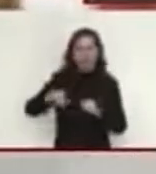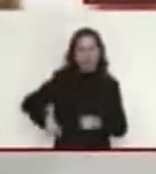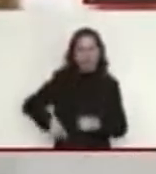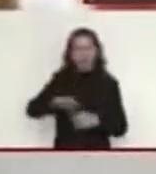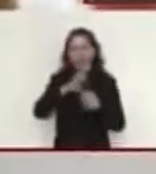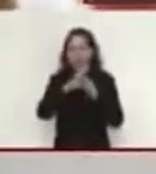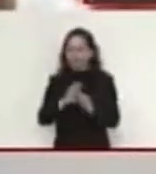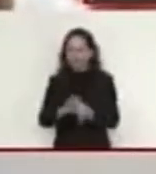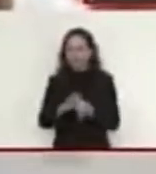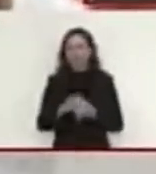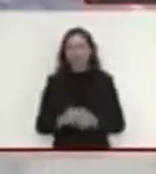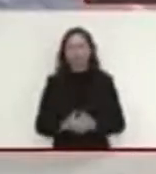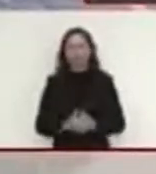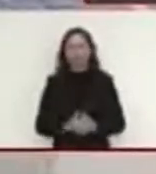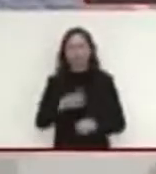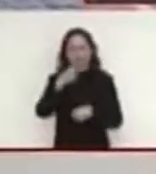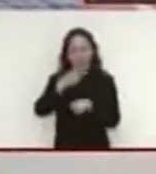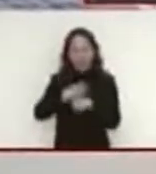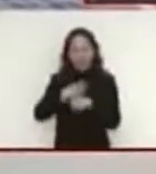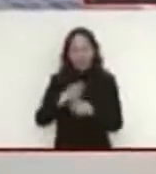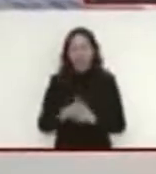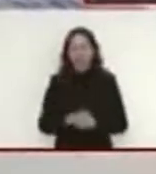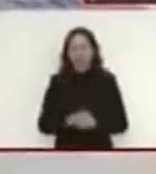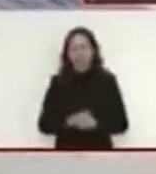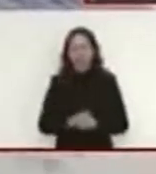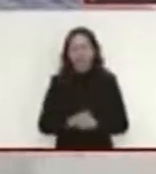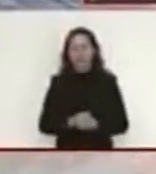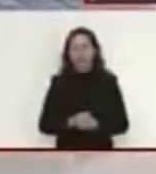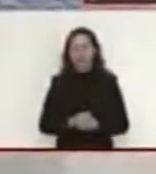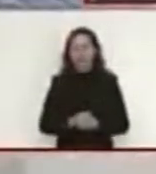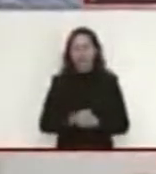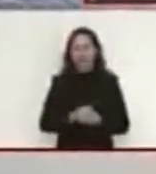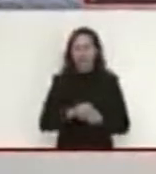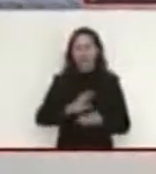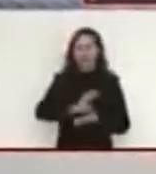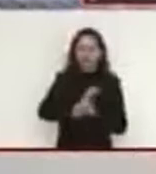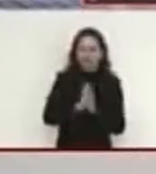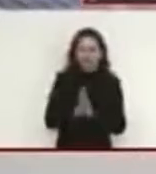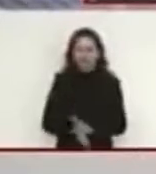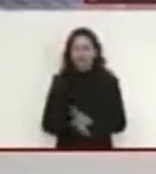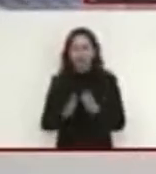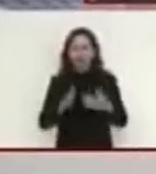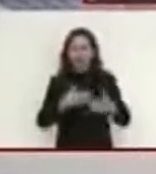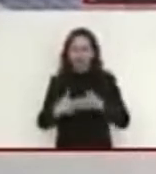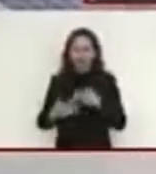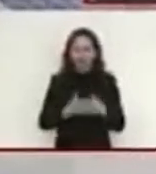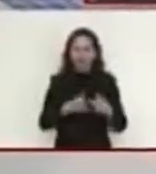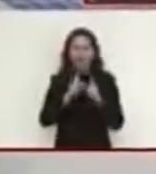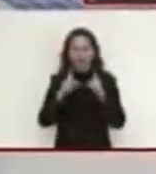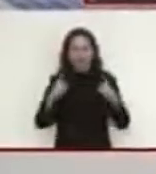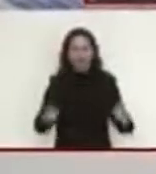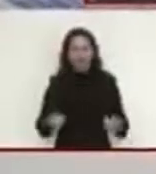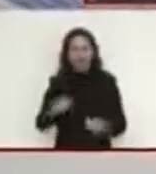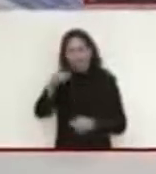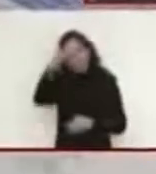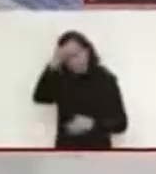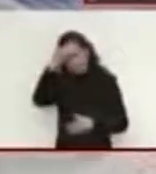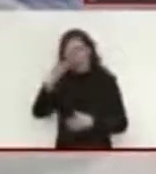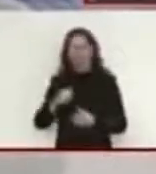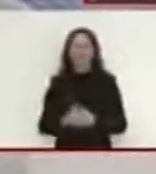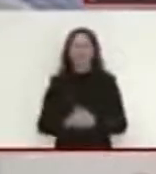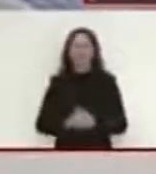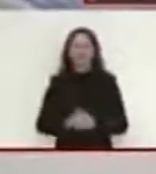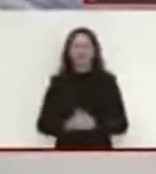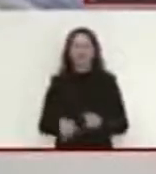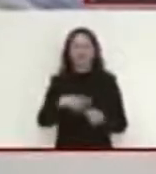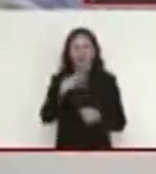los vecinos pueden bajar y entrar a su tienda de conveniencia, por lo menos para comprar lo que urge, ¿no? O sea, empiezo a ver esta combinación, que